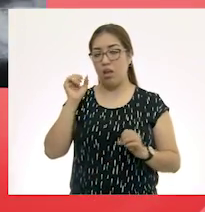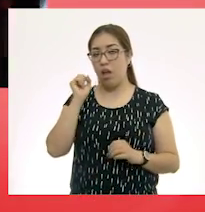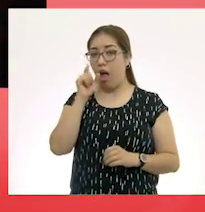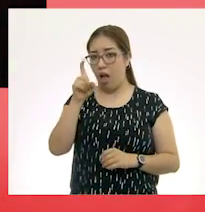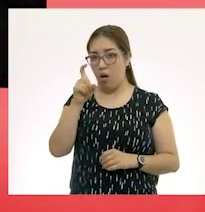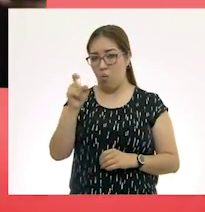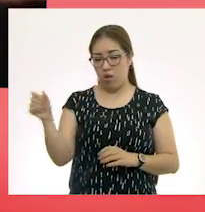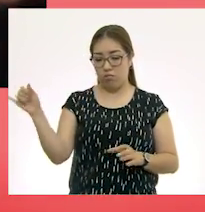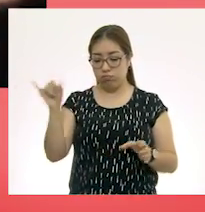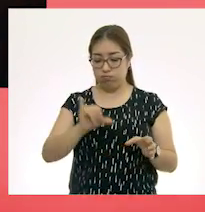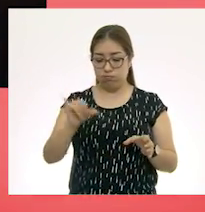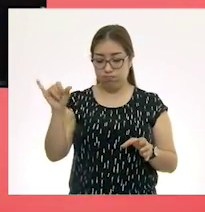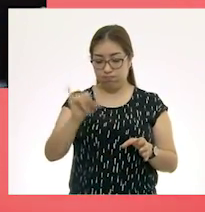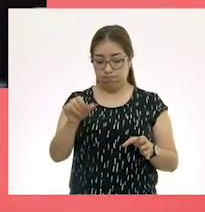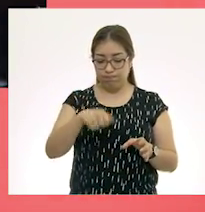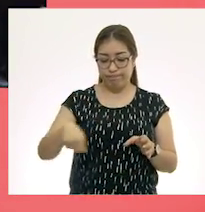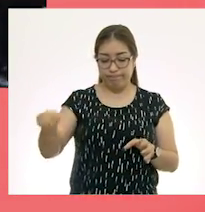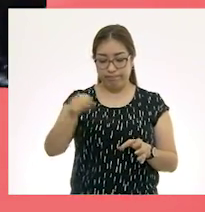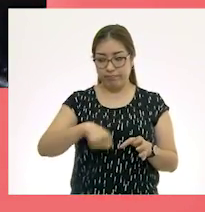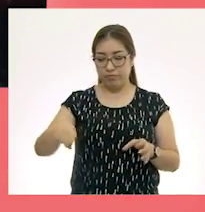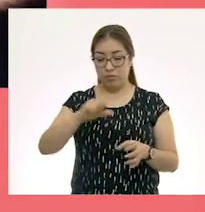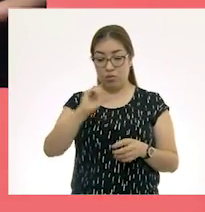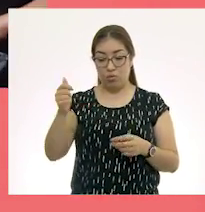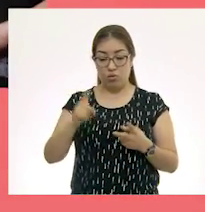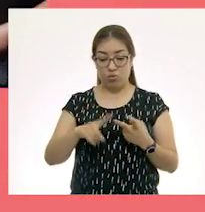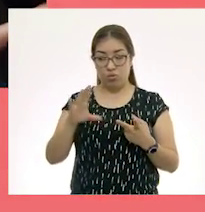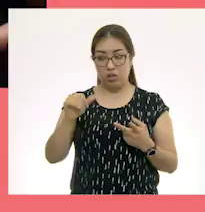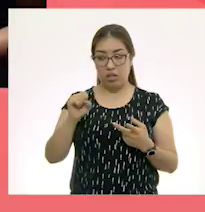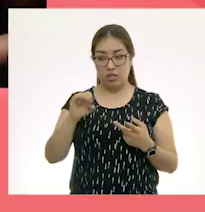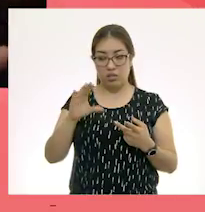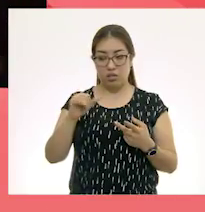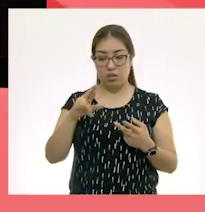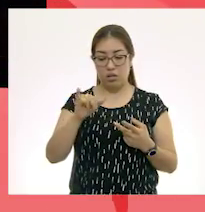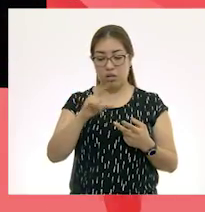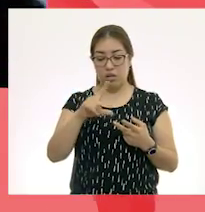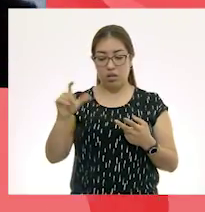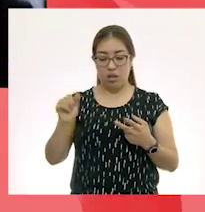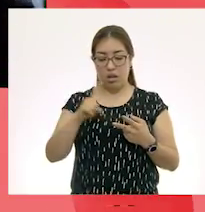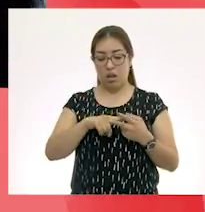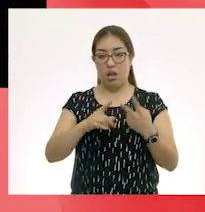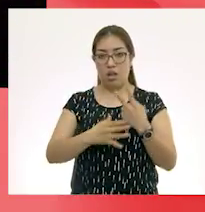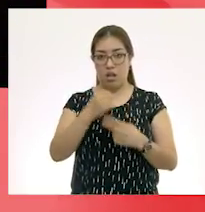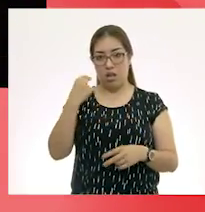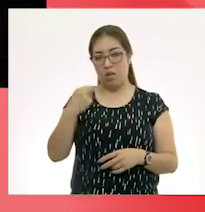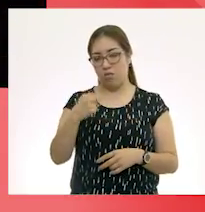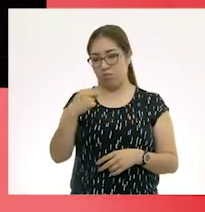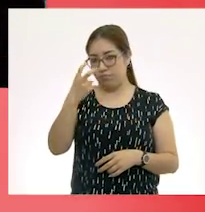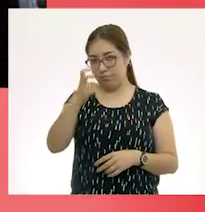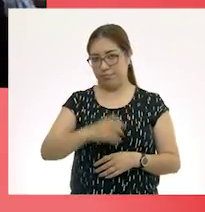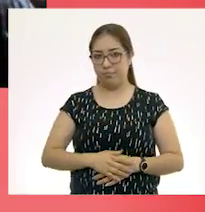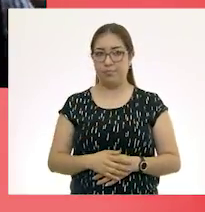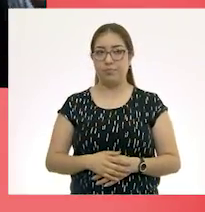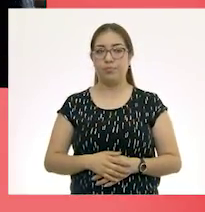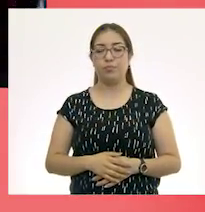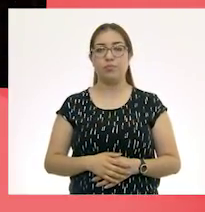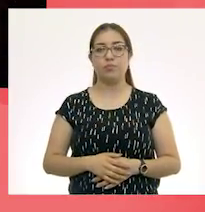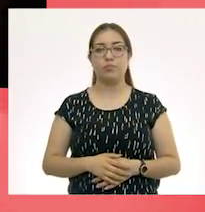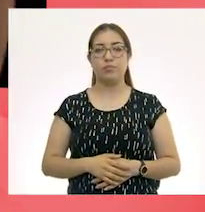la cascarilla. Sí, eso era lo que llevaba. Los pemoles y los pacholes.